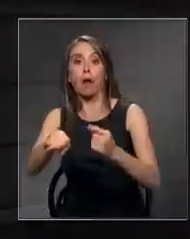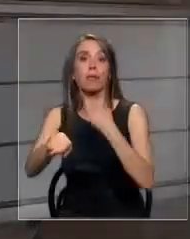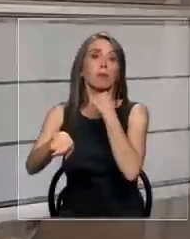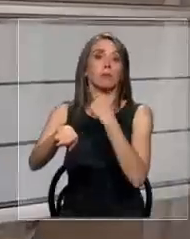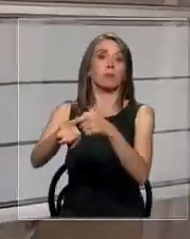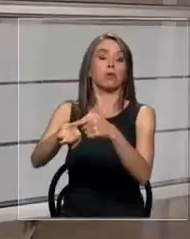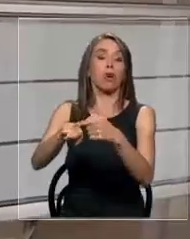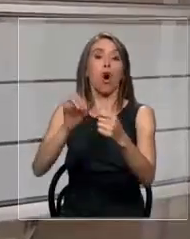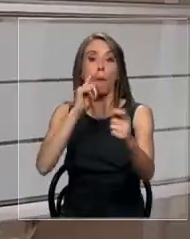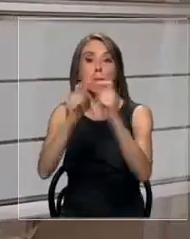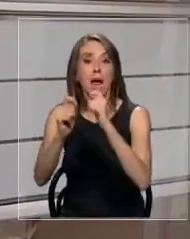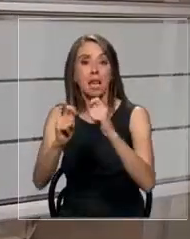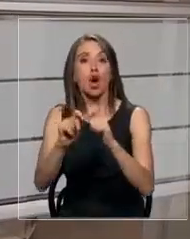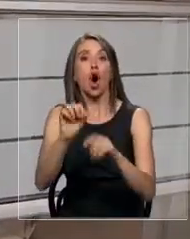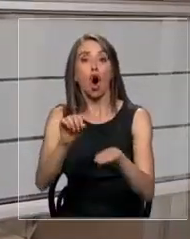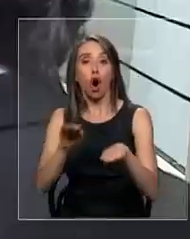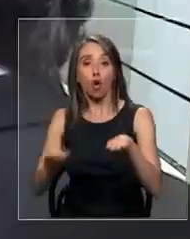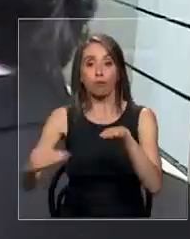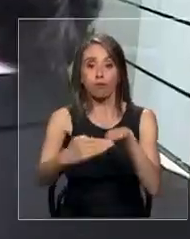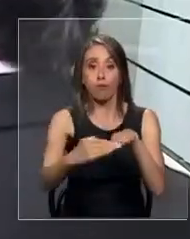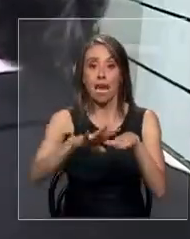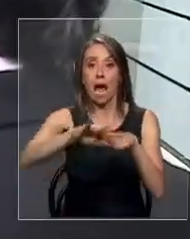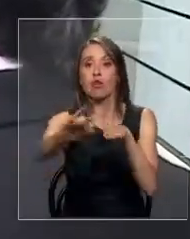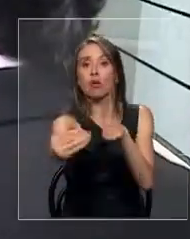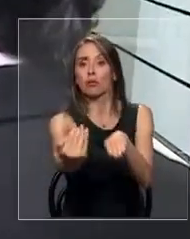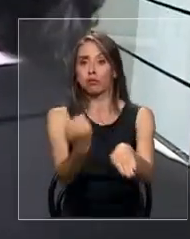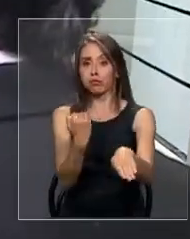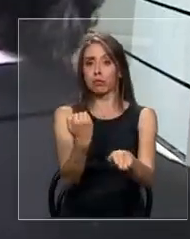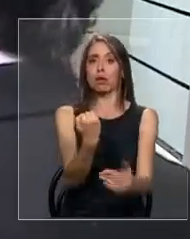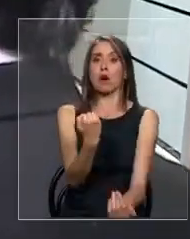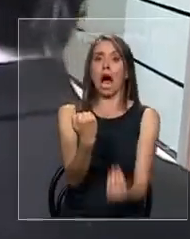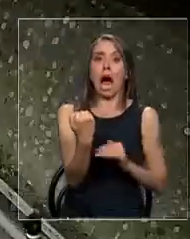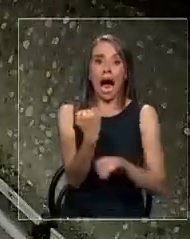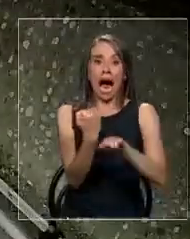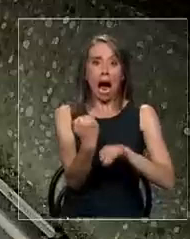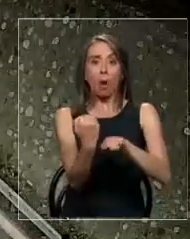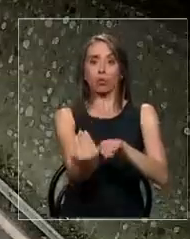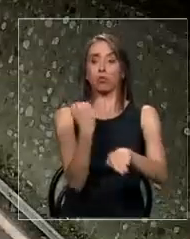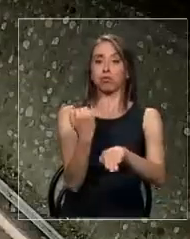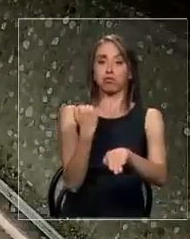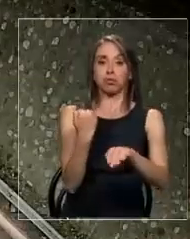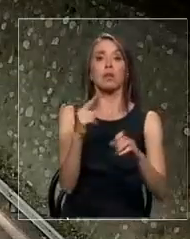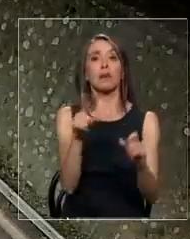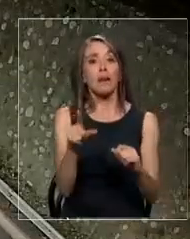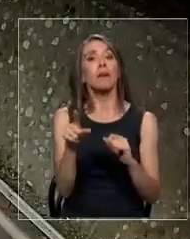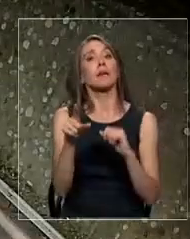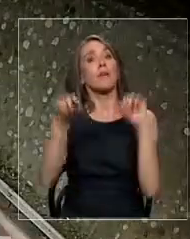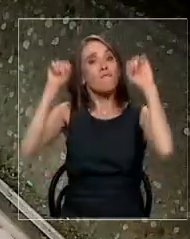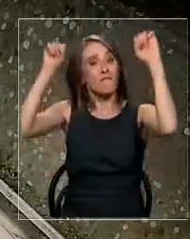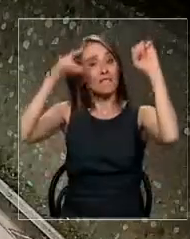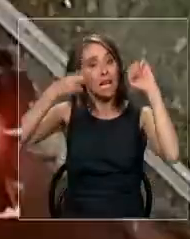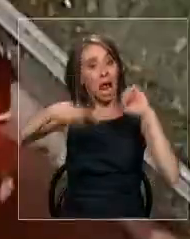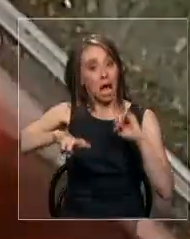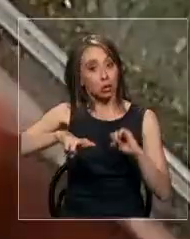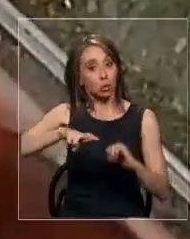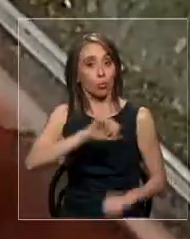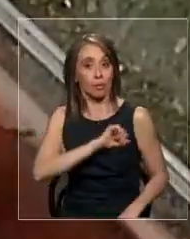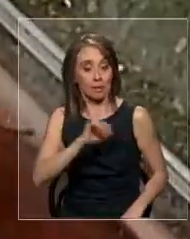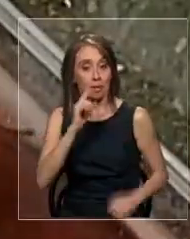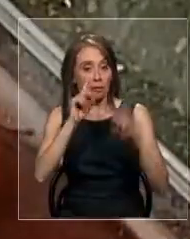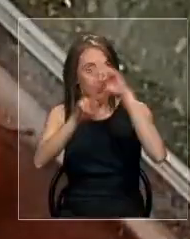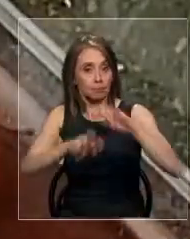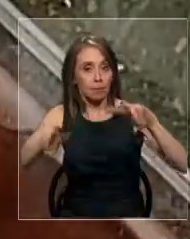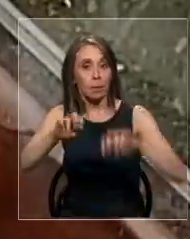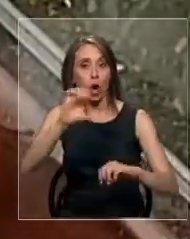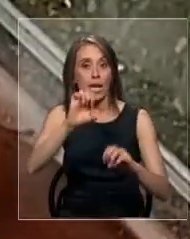autopistas. La Fiscalía Sur analizó este tipo de delitos que tuvo una explosión en el mes de enero y gracias al